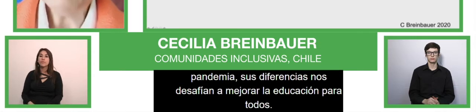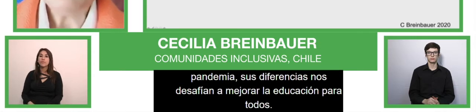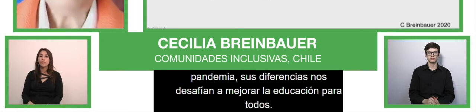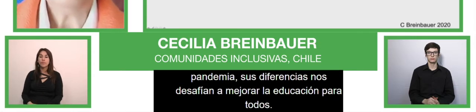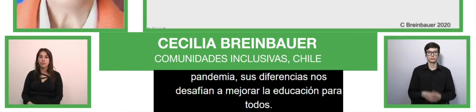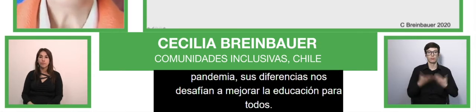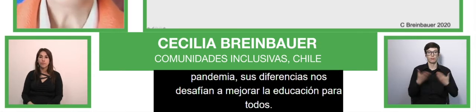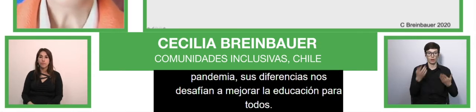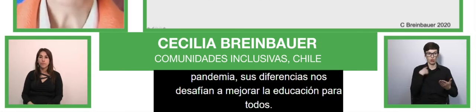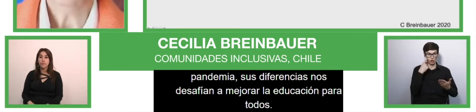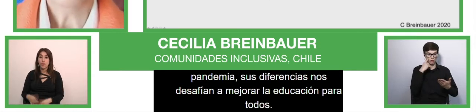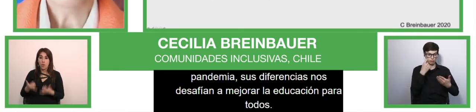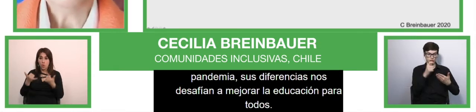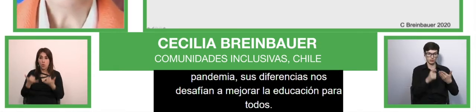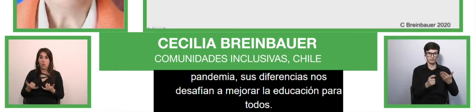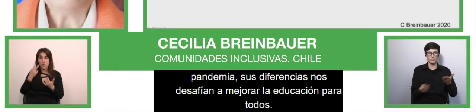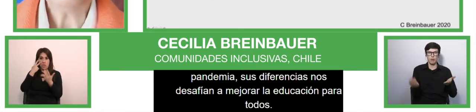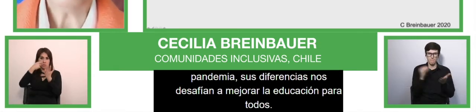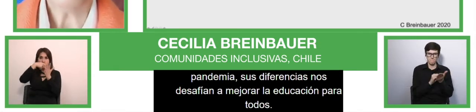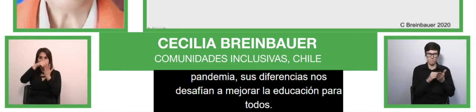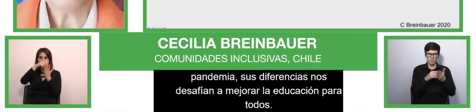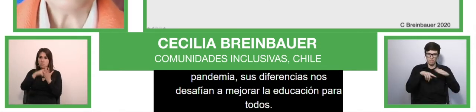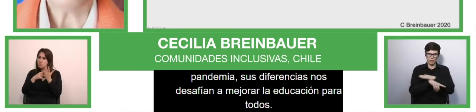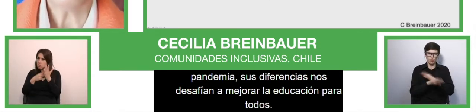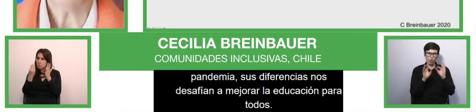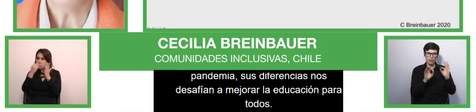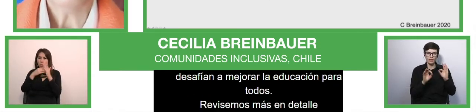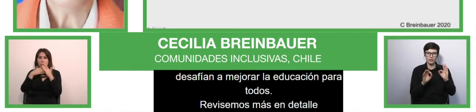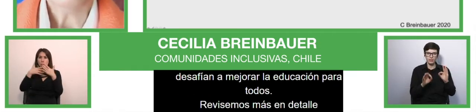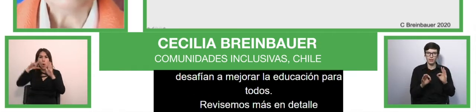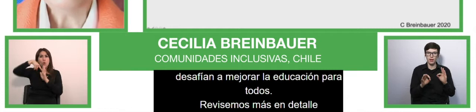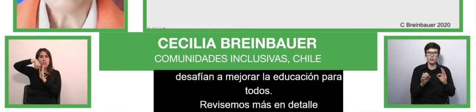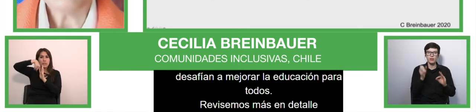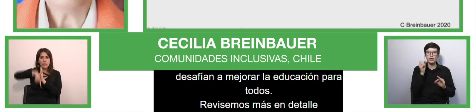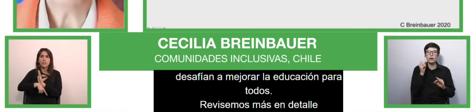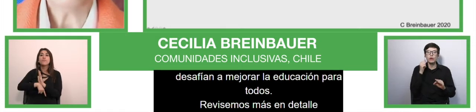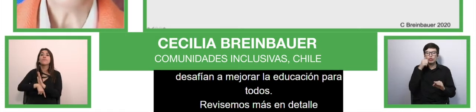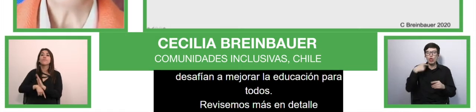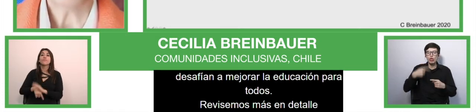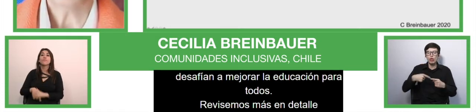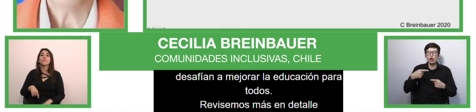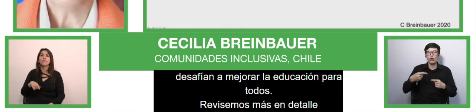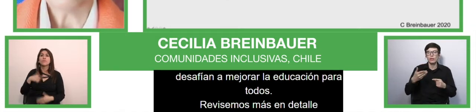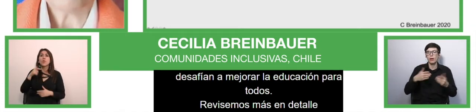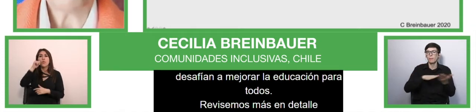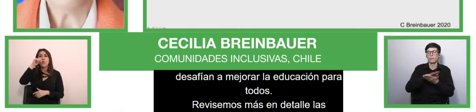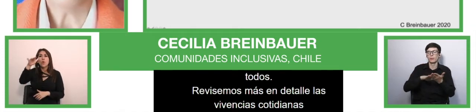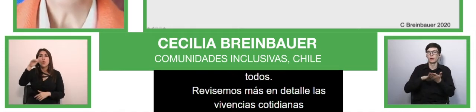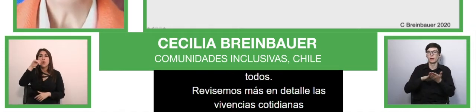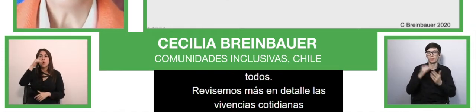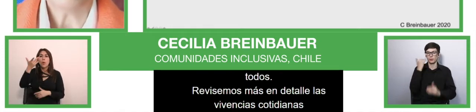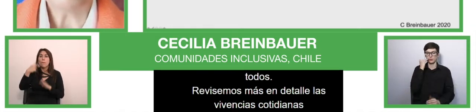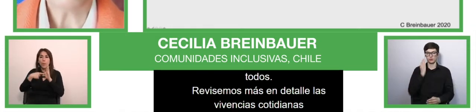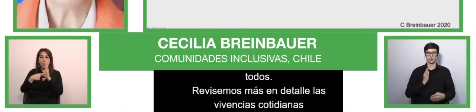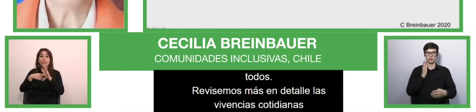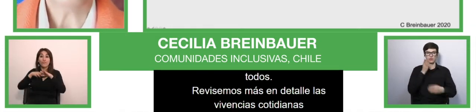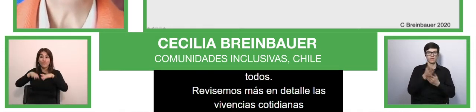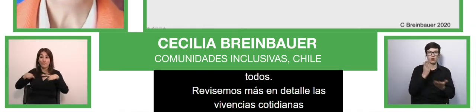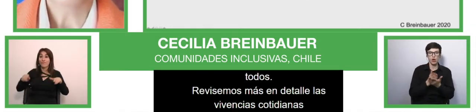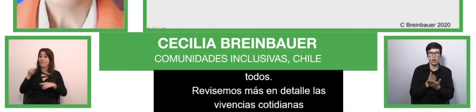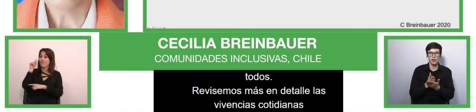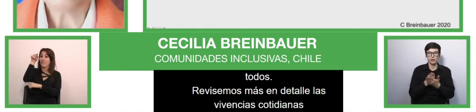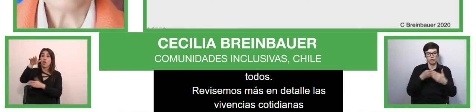revisemos más en detalle las vivencias cotidianas al llegar al colegio a las escuelas a la